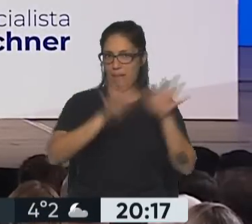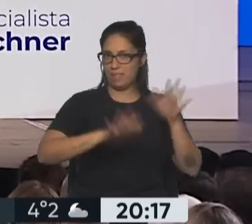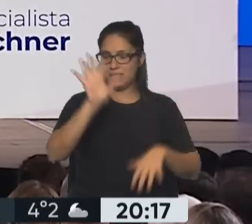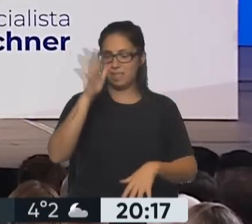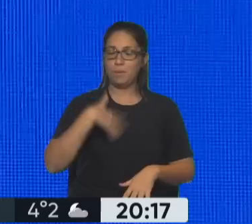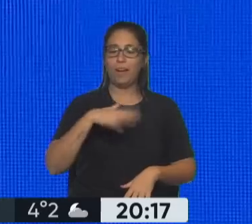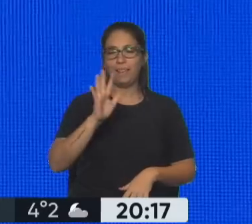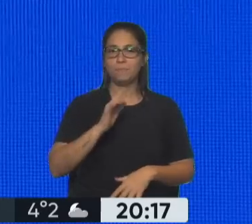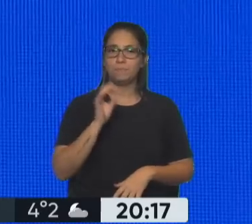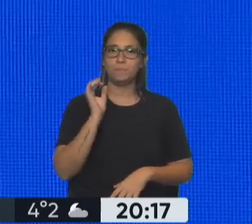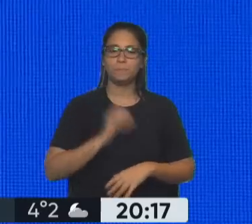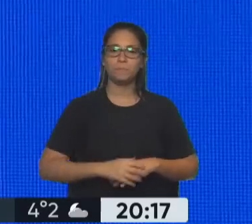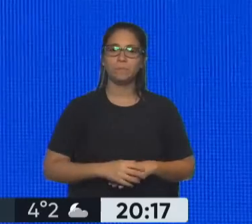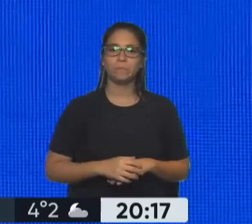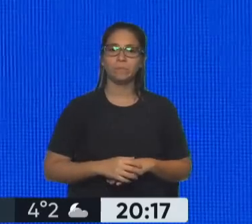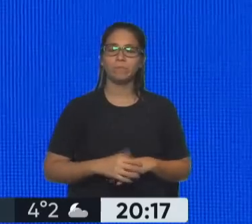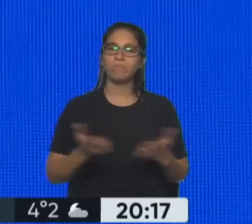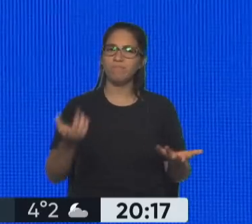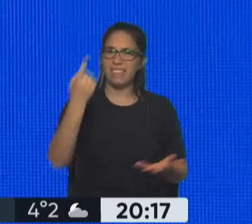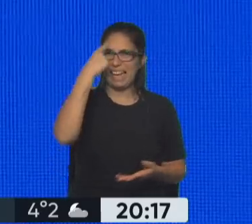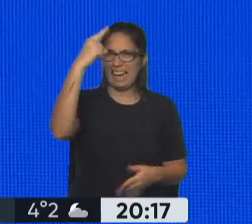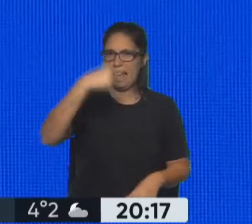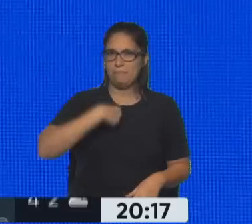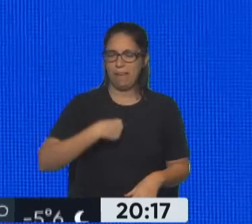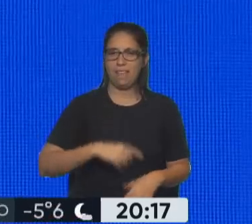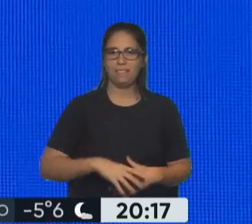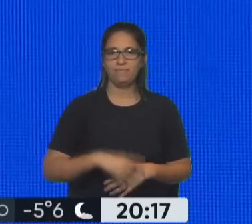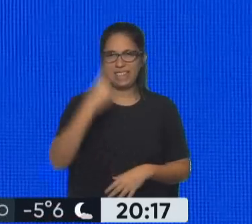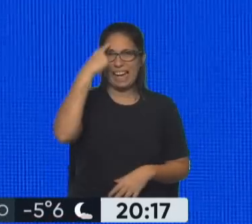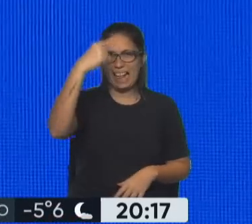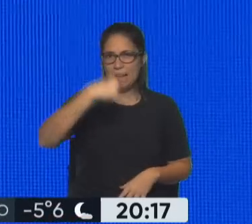tanta cosa. Bueno, pero créanme